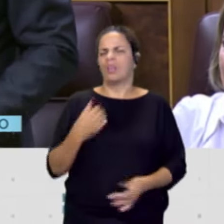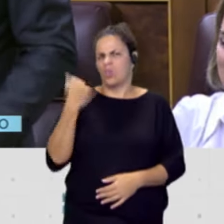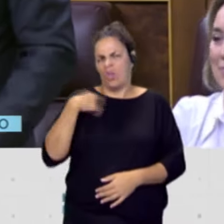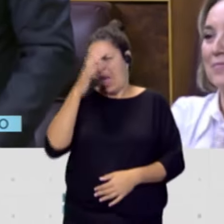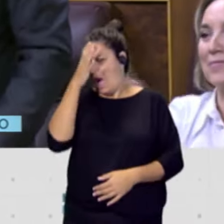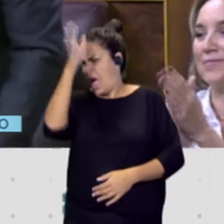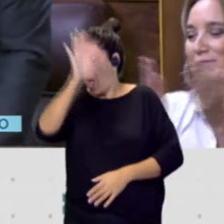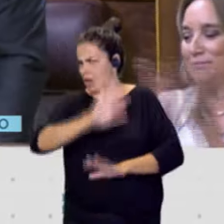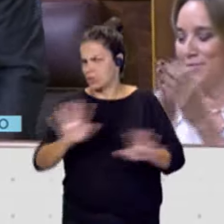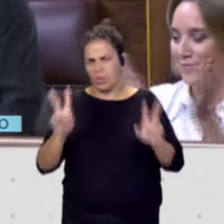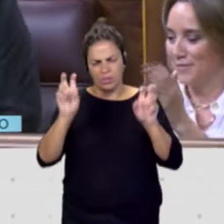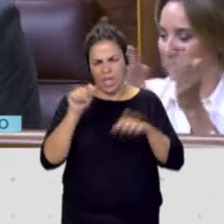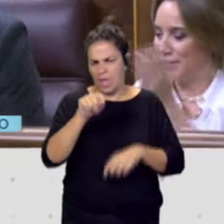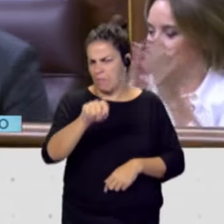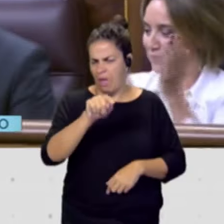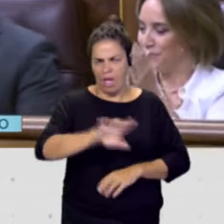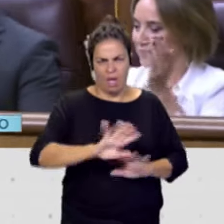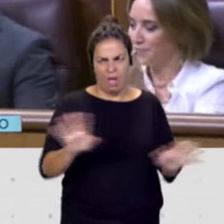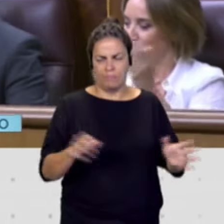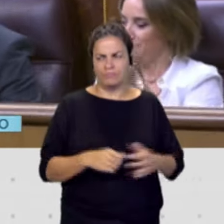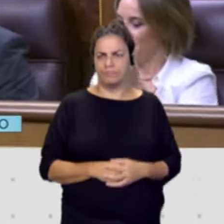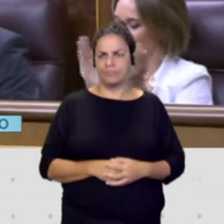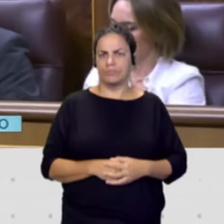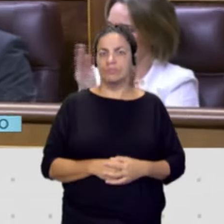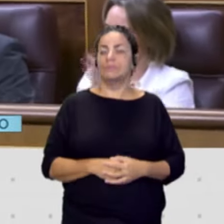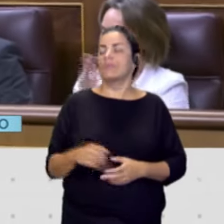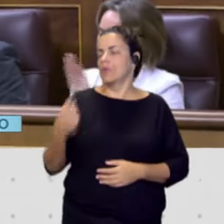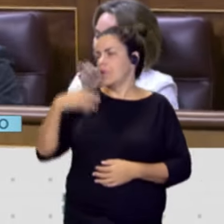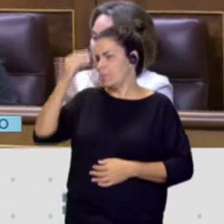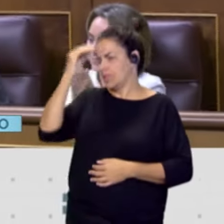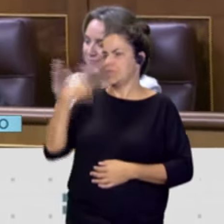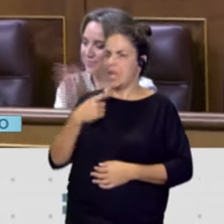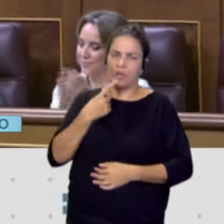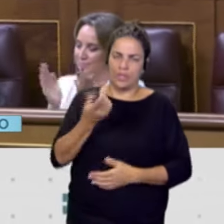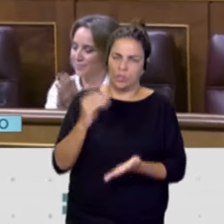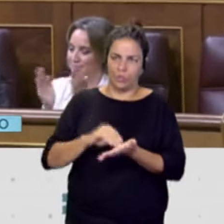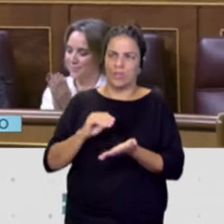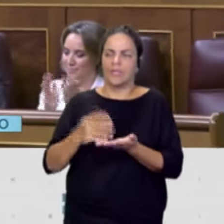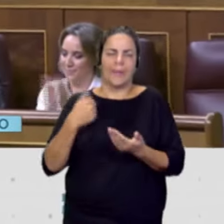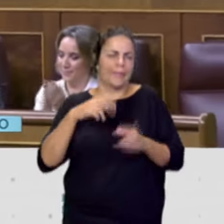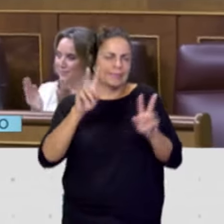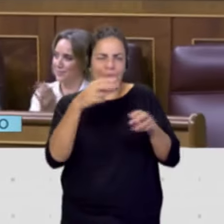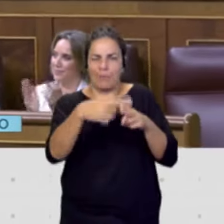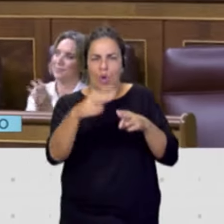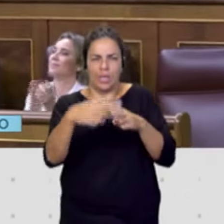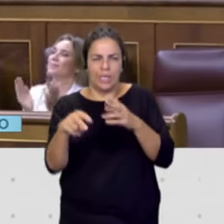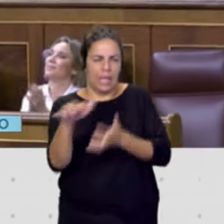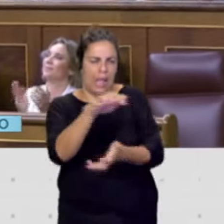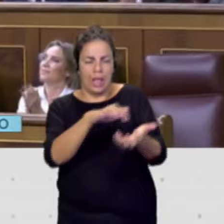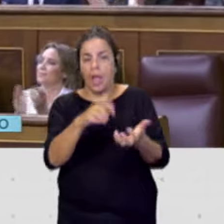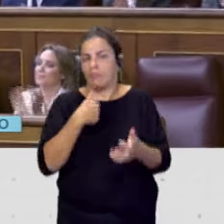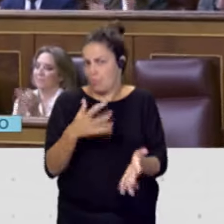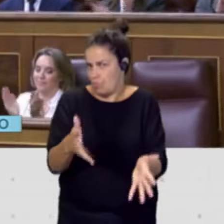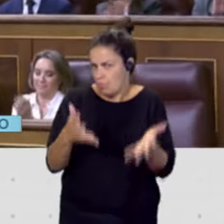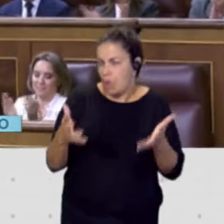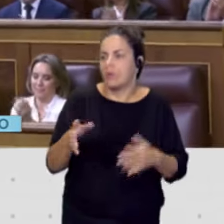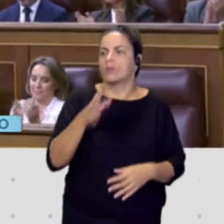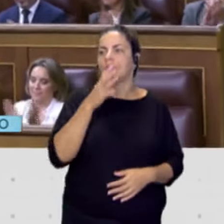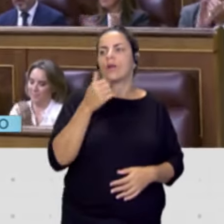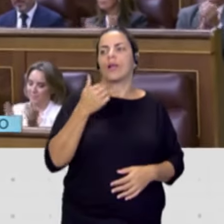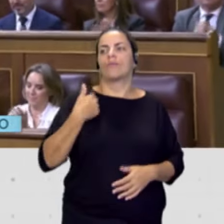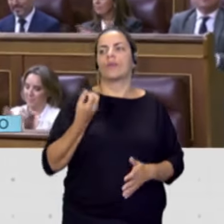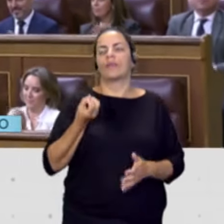este tema, ¿no? Mira, yo creo que ya lo he dicho en más de una ocasión en esta mesa, a mí me encanta un politiqueo y a mí un rollo esto me encanta, o sea, porque a mí me gustaba mucho hacer